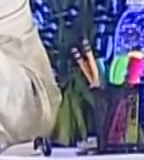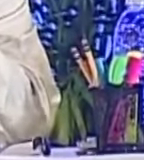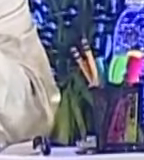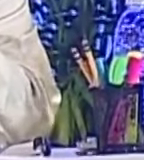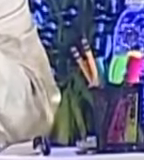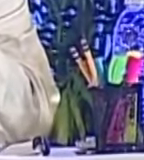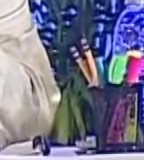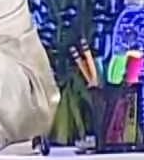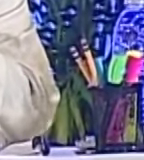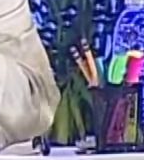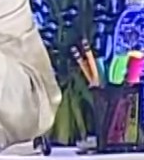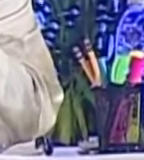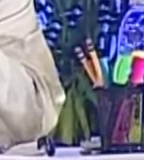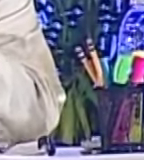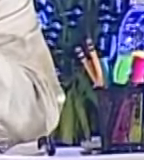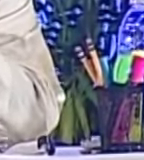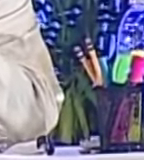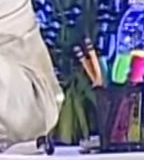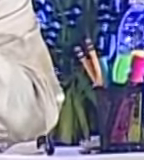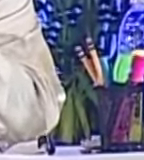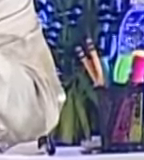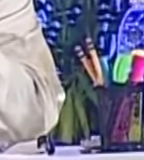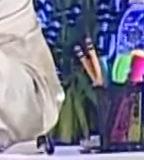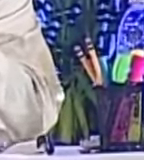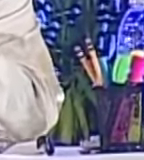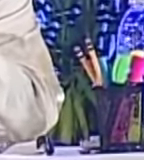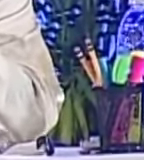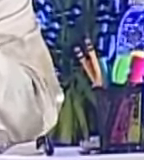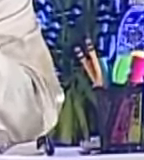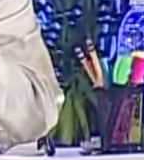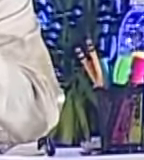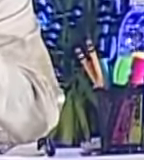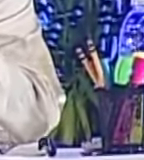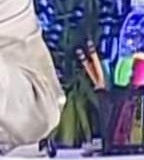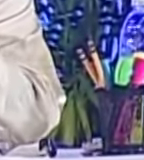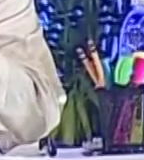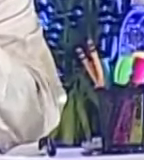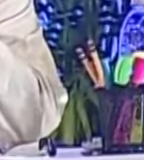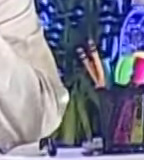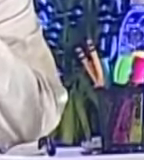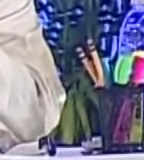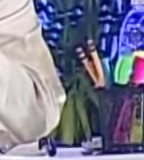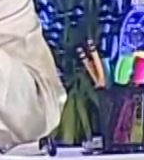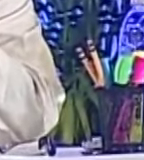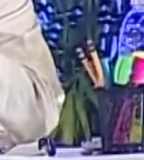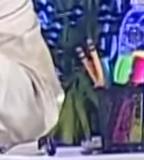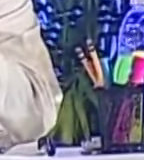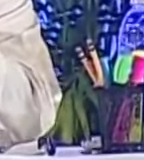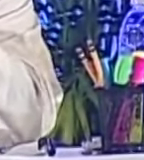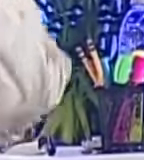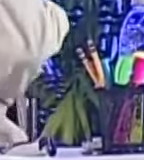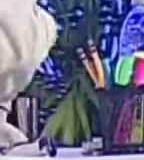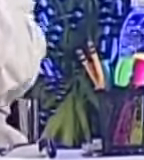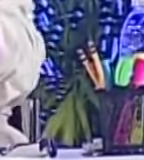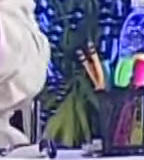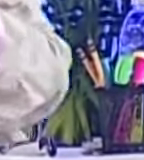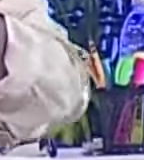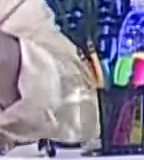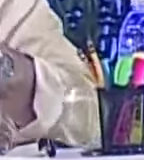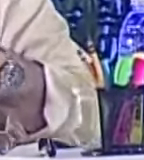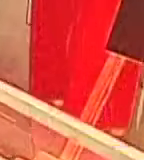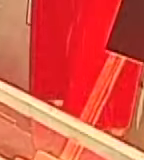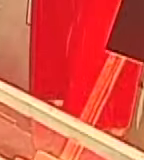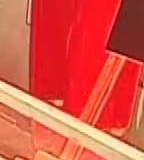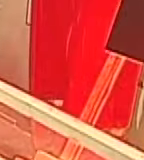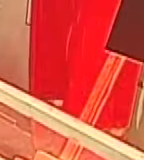ello, abandonada por el capitalismo, procesadora de aluminio y con moral y capacidad productiva, profesionales